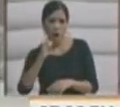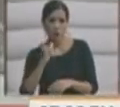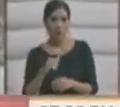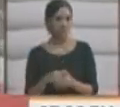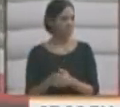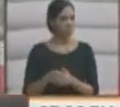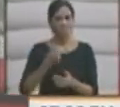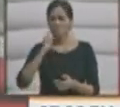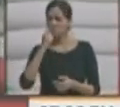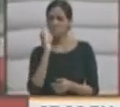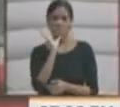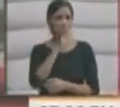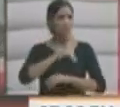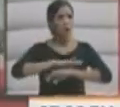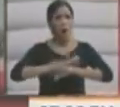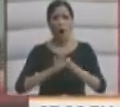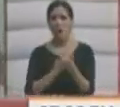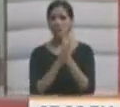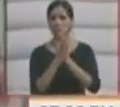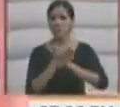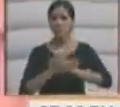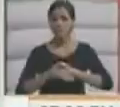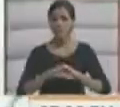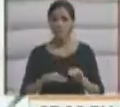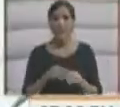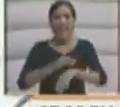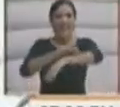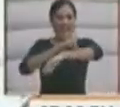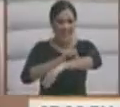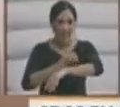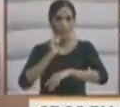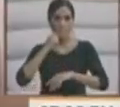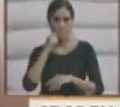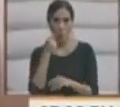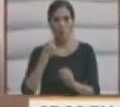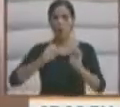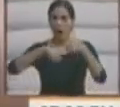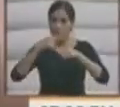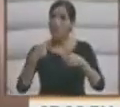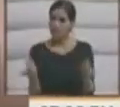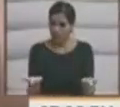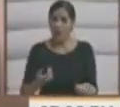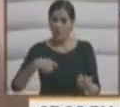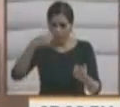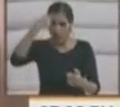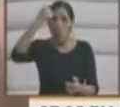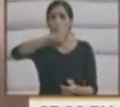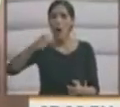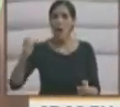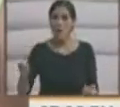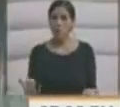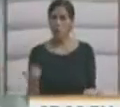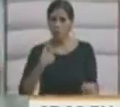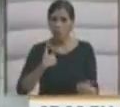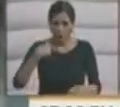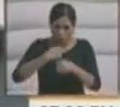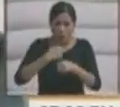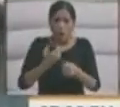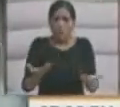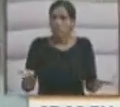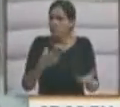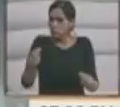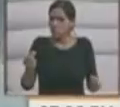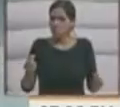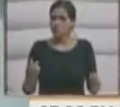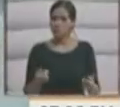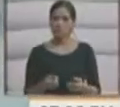pollo, tampoco hay pollo, que saquen la carne y el pollo a vender porque es para el pueblo, no estamos matando pueblo contra pueblo, pues no.